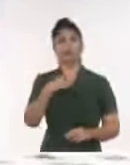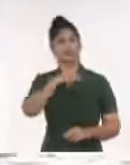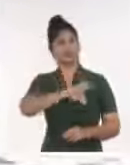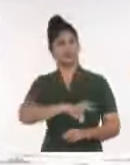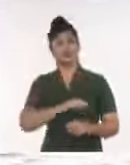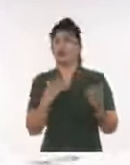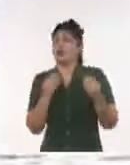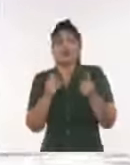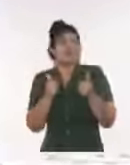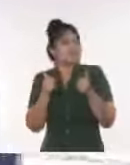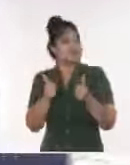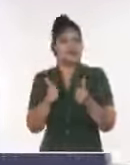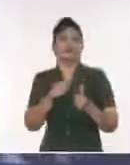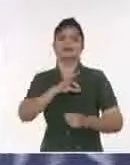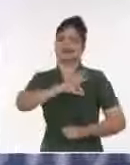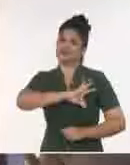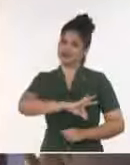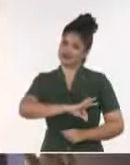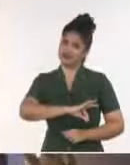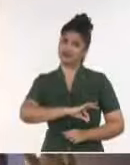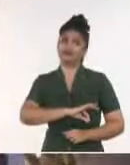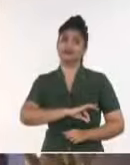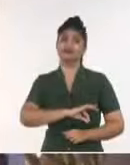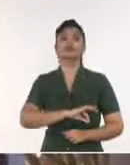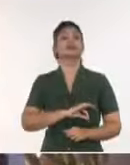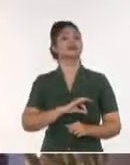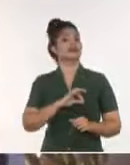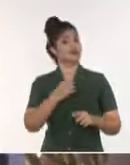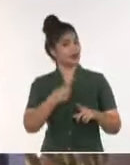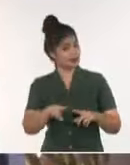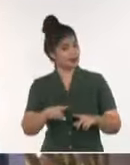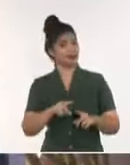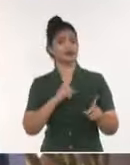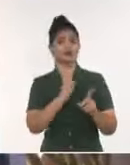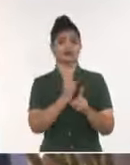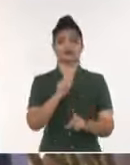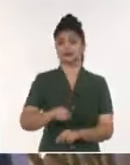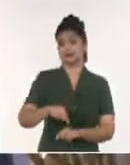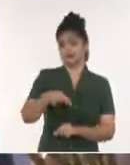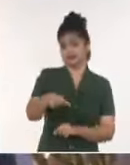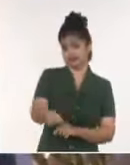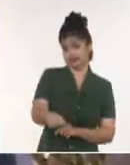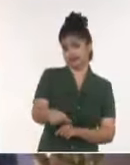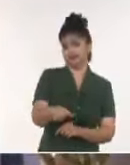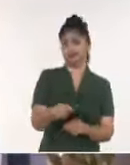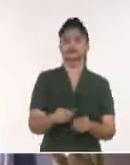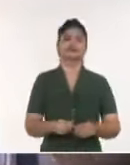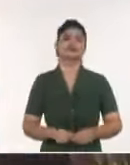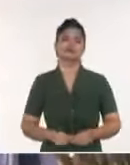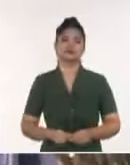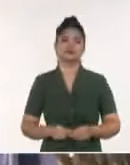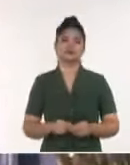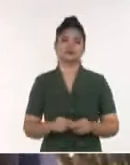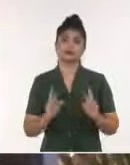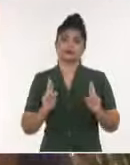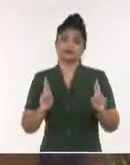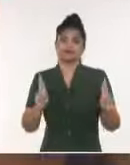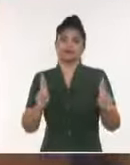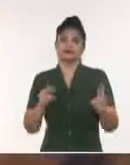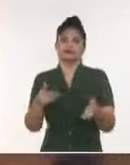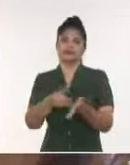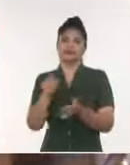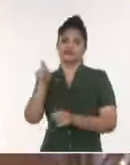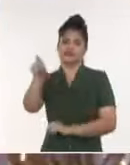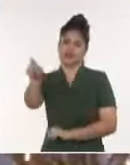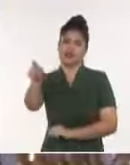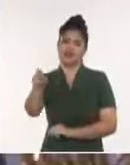bien. Te queda mañana con tu compañera Gignoli en la semifinal del C2, y bueno, ojalá que puedan clasificar a la final. Sí,